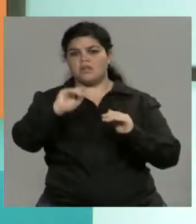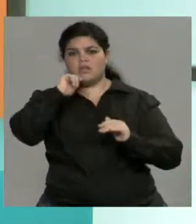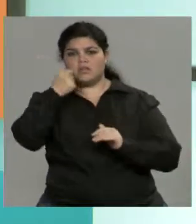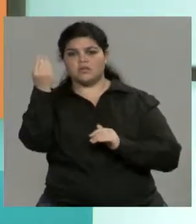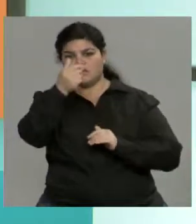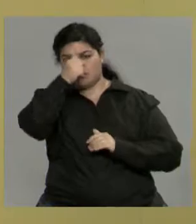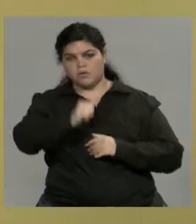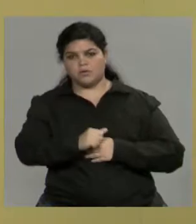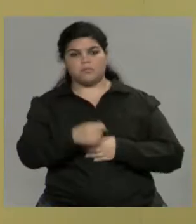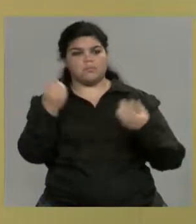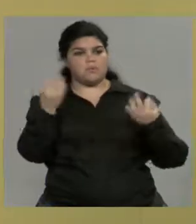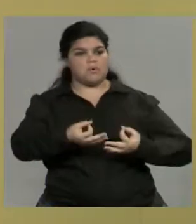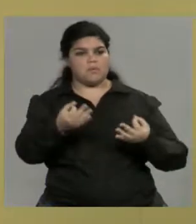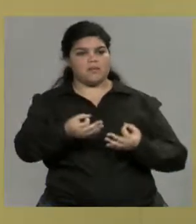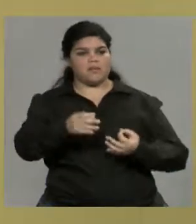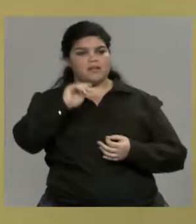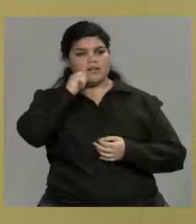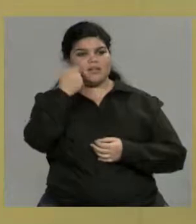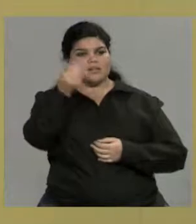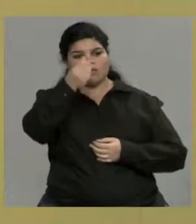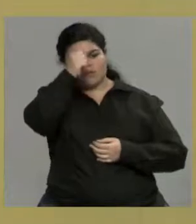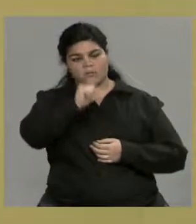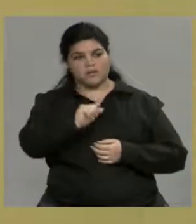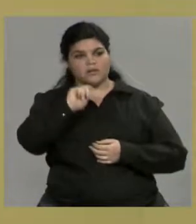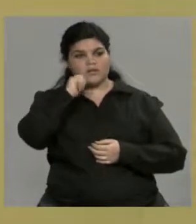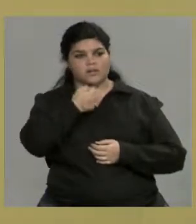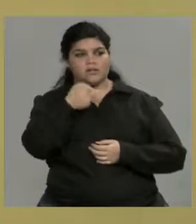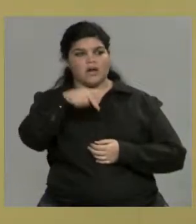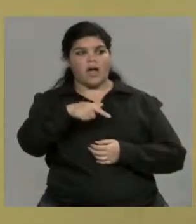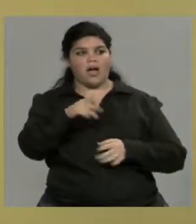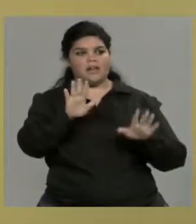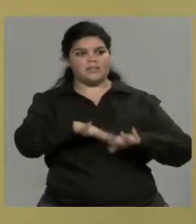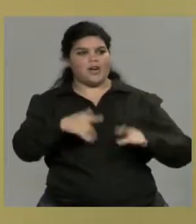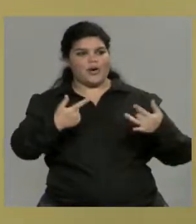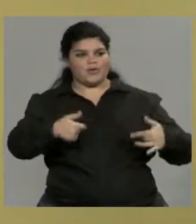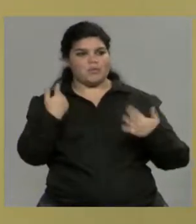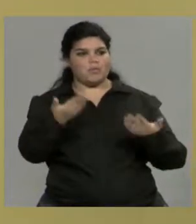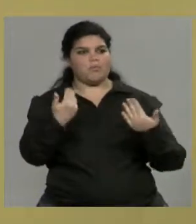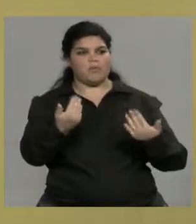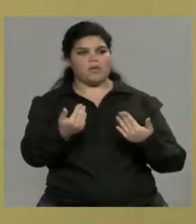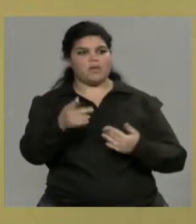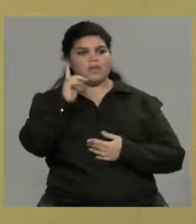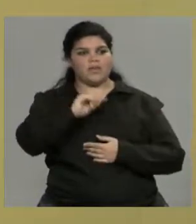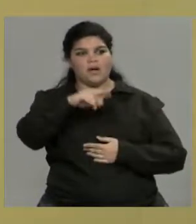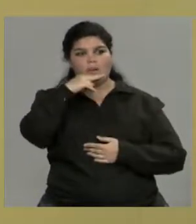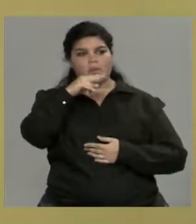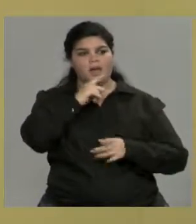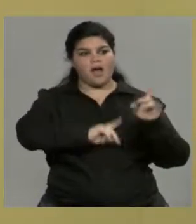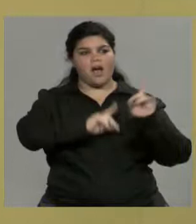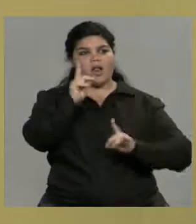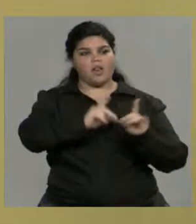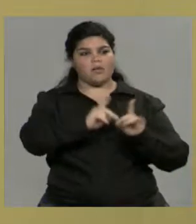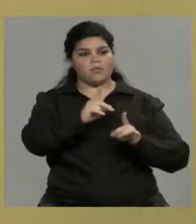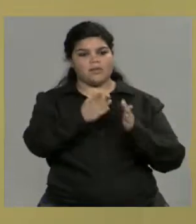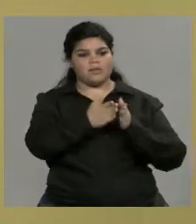semana. Buenísimo, entonces buen tiempo para el fin de semana, vamos a poder hacer algo. Pues ya llegamos al viernes, para algunos ya es el fin de